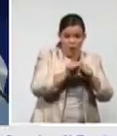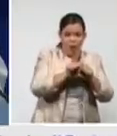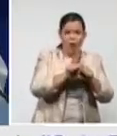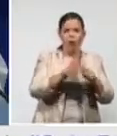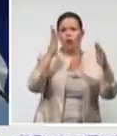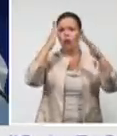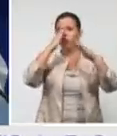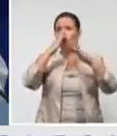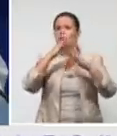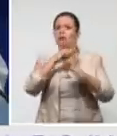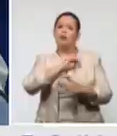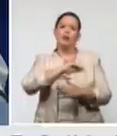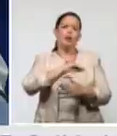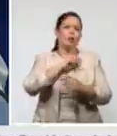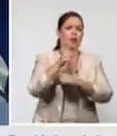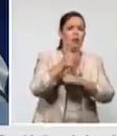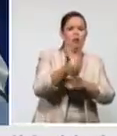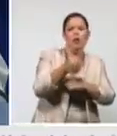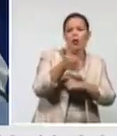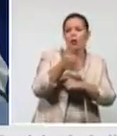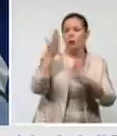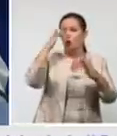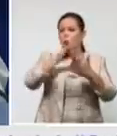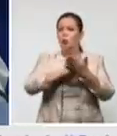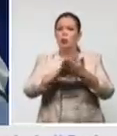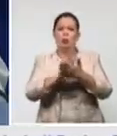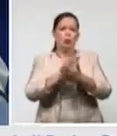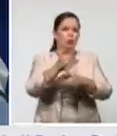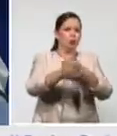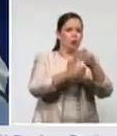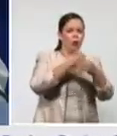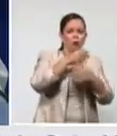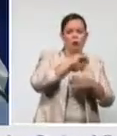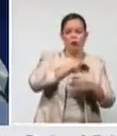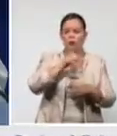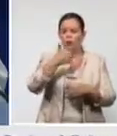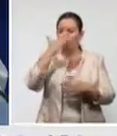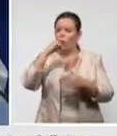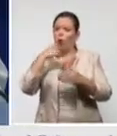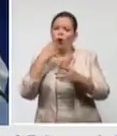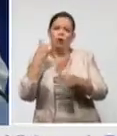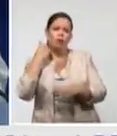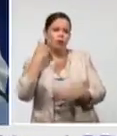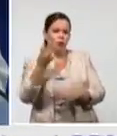en el momento que se estudia, en el momento que se diagnostica.